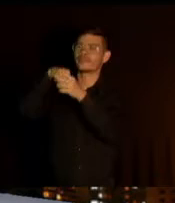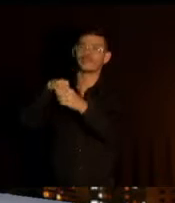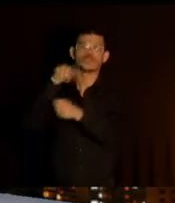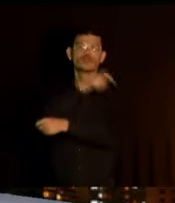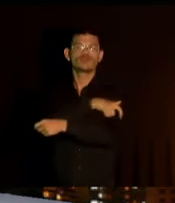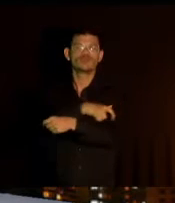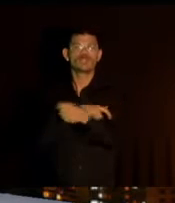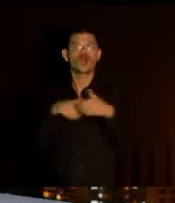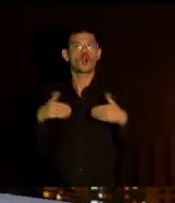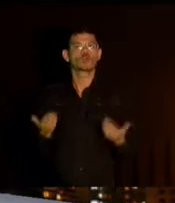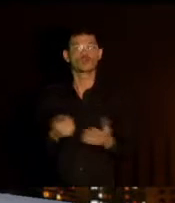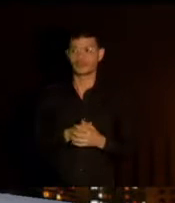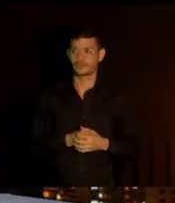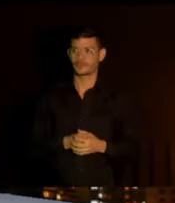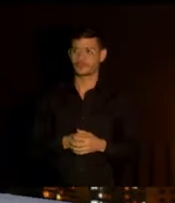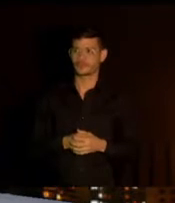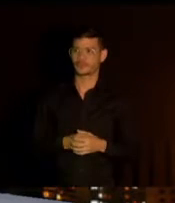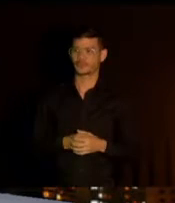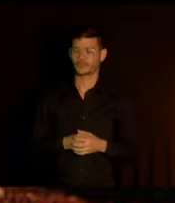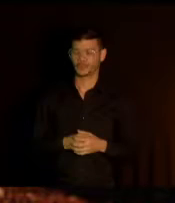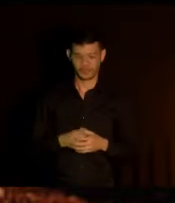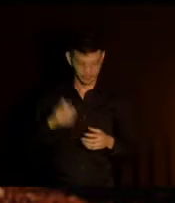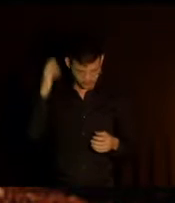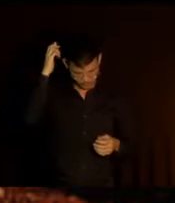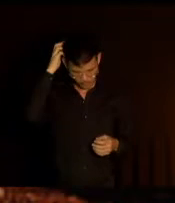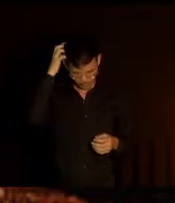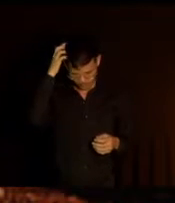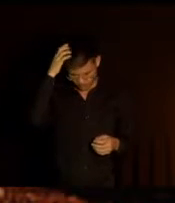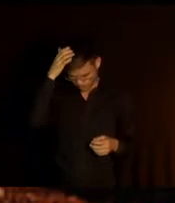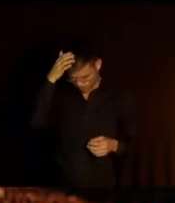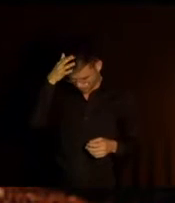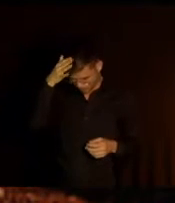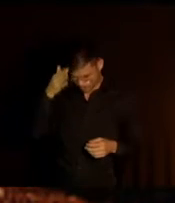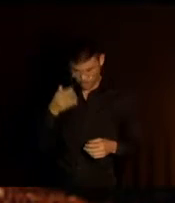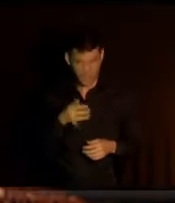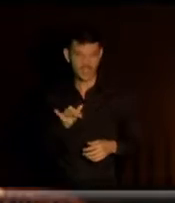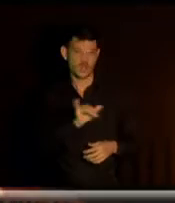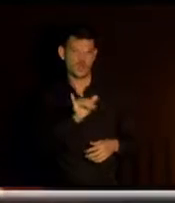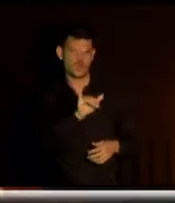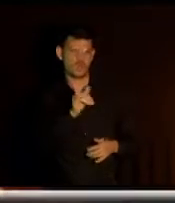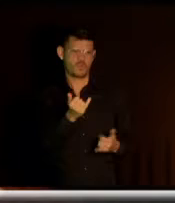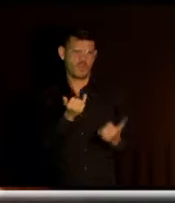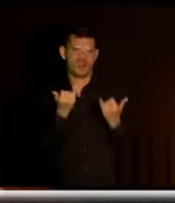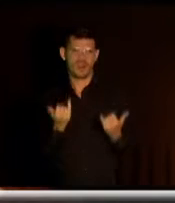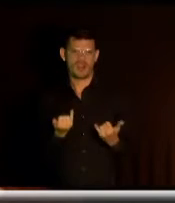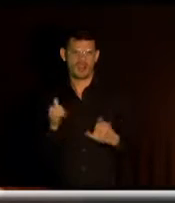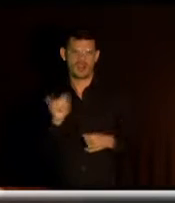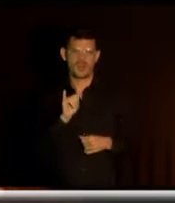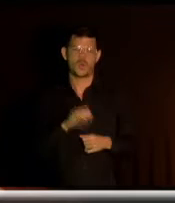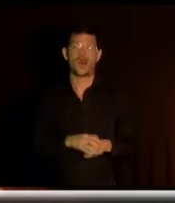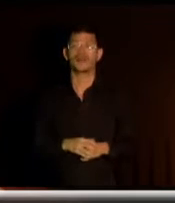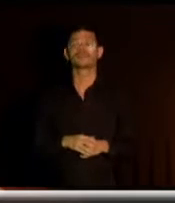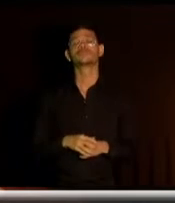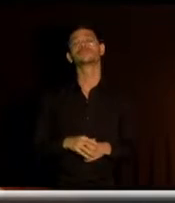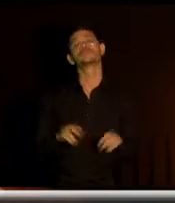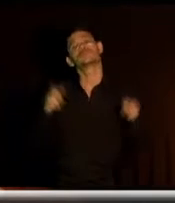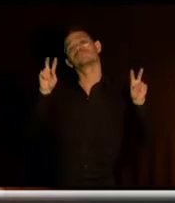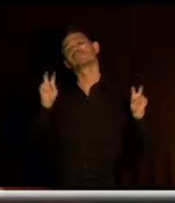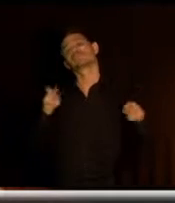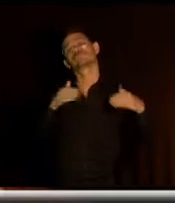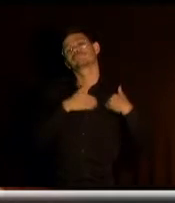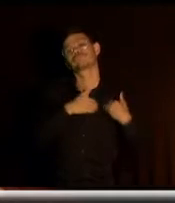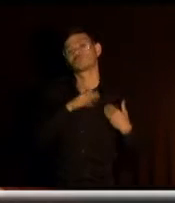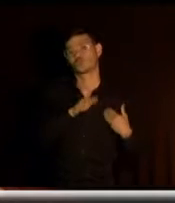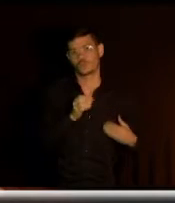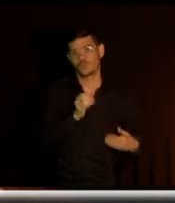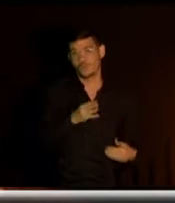Colombiano? El sistema funciona igual como está ahorita. El tema es ya va en los clubes. En los